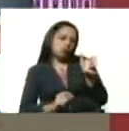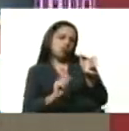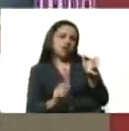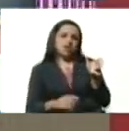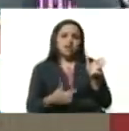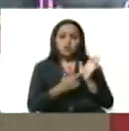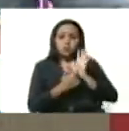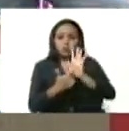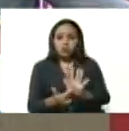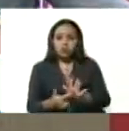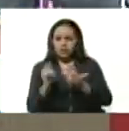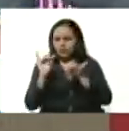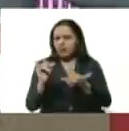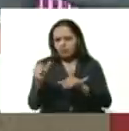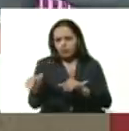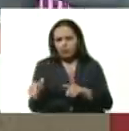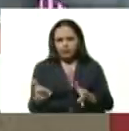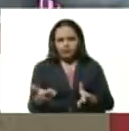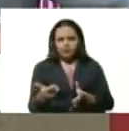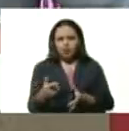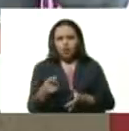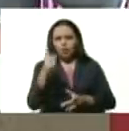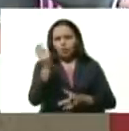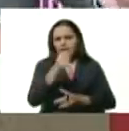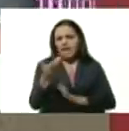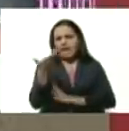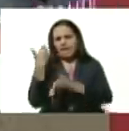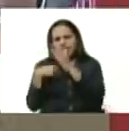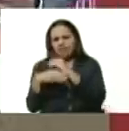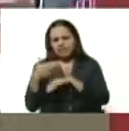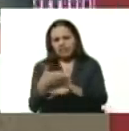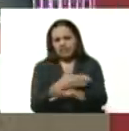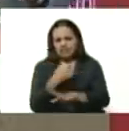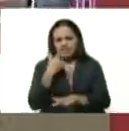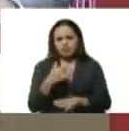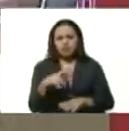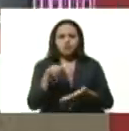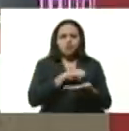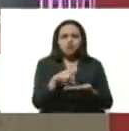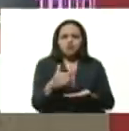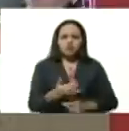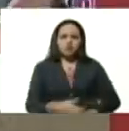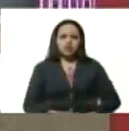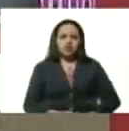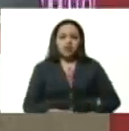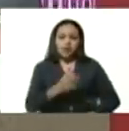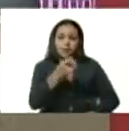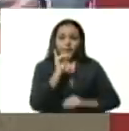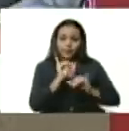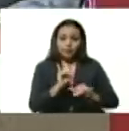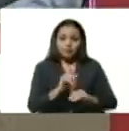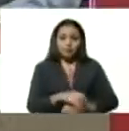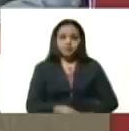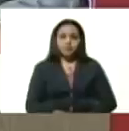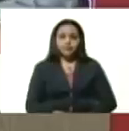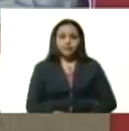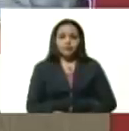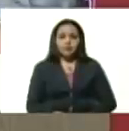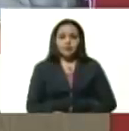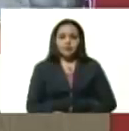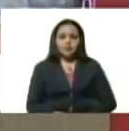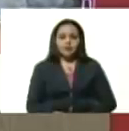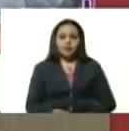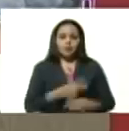exactamente lo que un mes antes habíamos dicho, que habían sido los mismos violentos, los mismos paramilitares de Voluntad